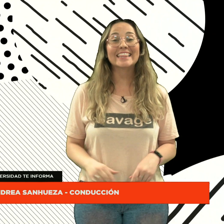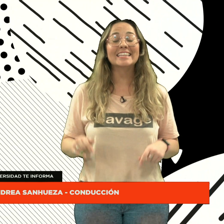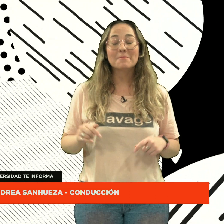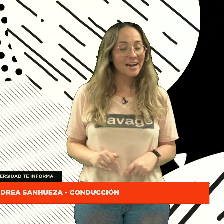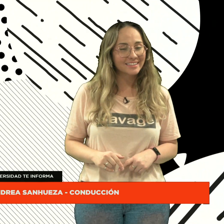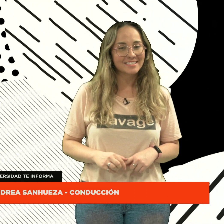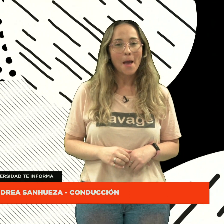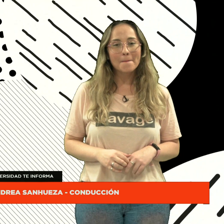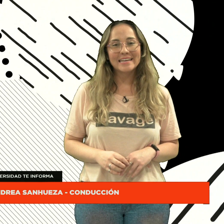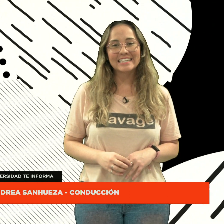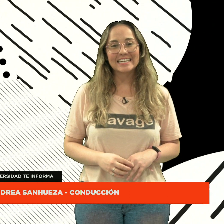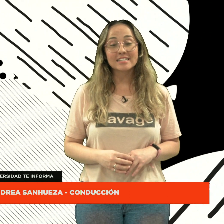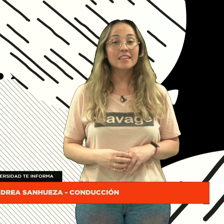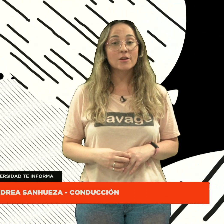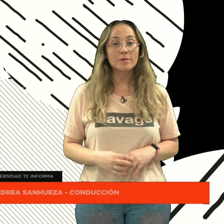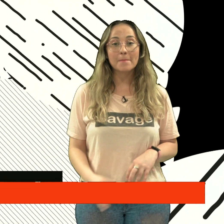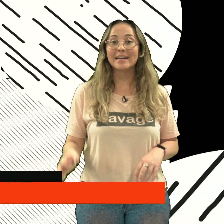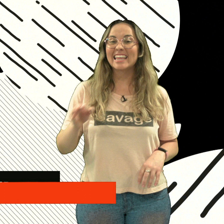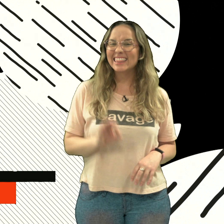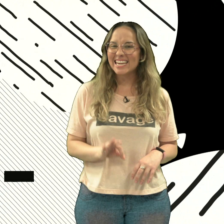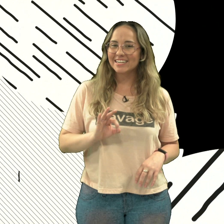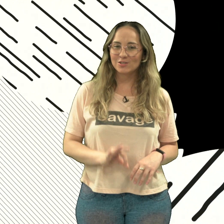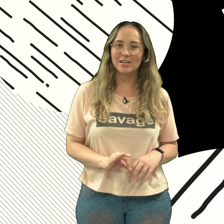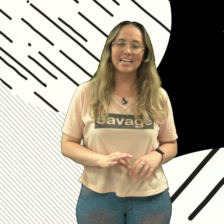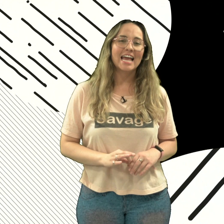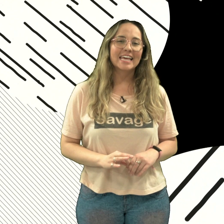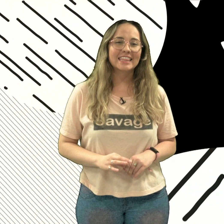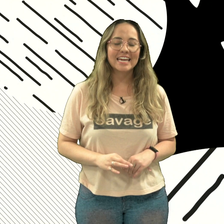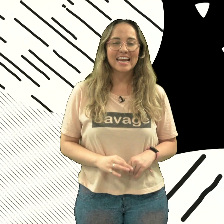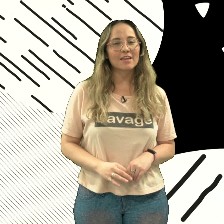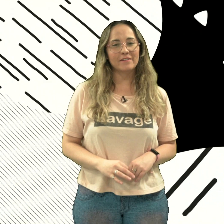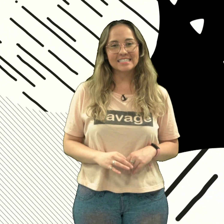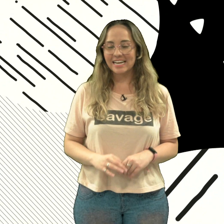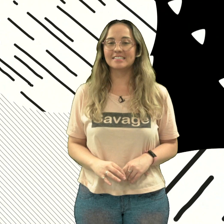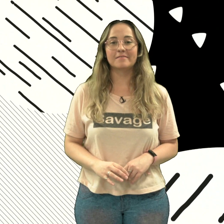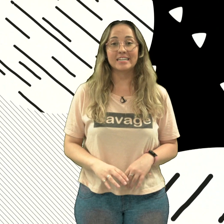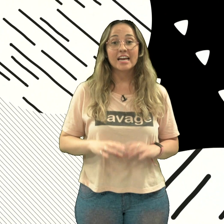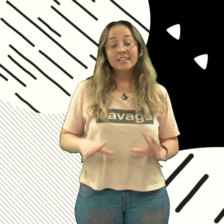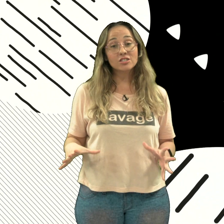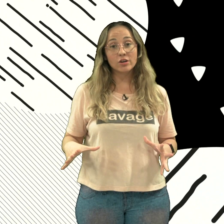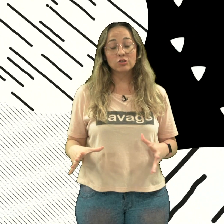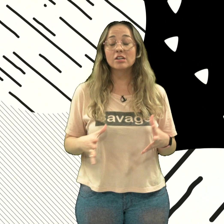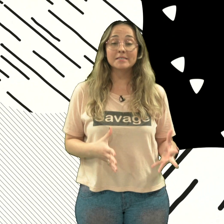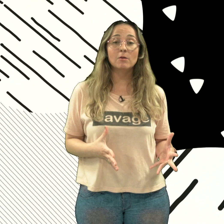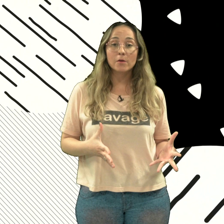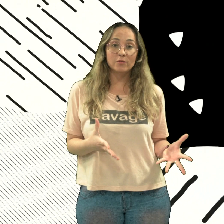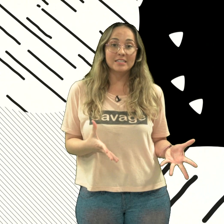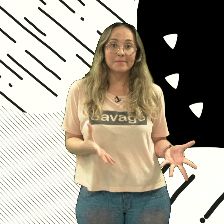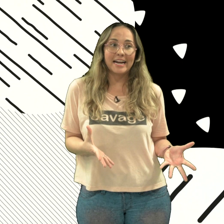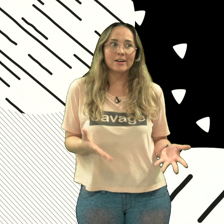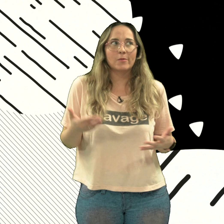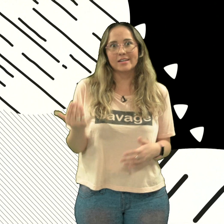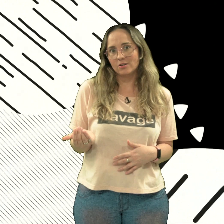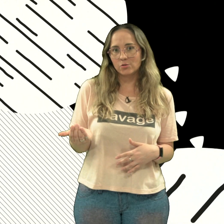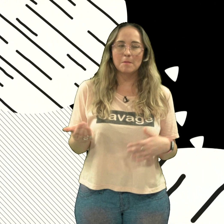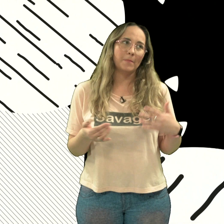importantes de este martes 23 de noviembre, Día Nacional de la Defensa Civil. Dicho esto, repasemos un poco el fin de semana